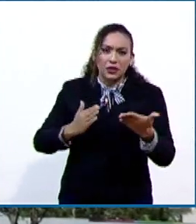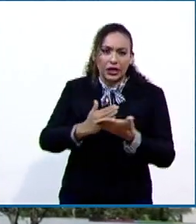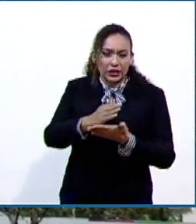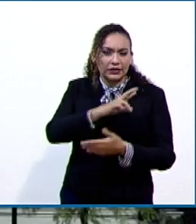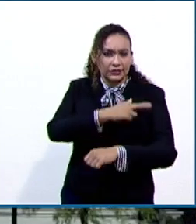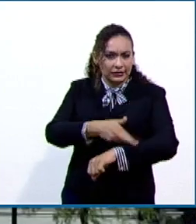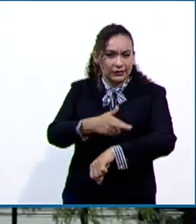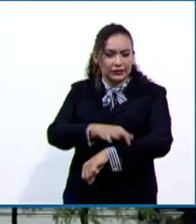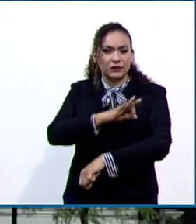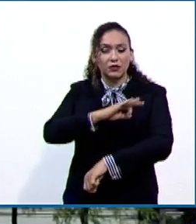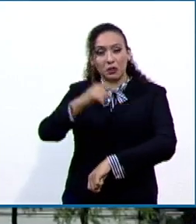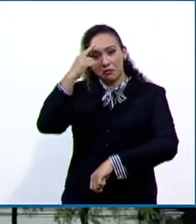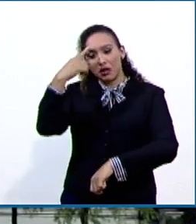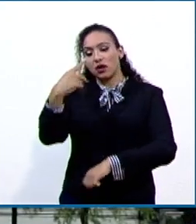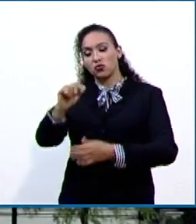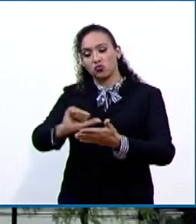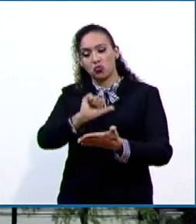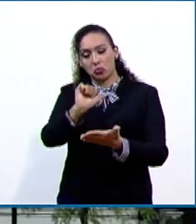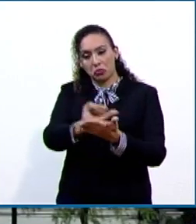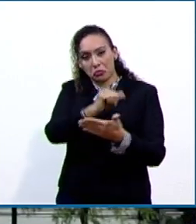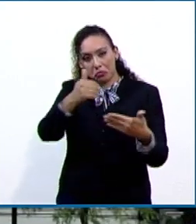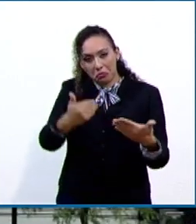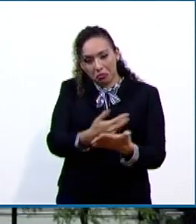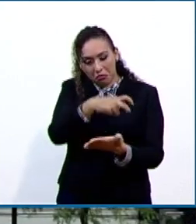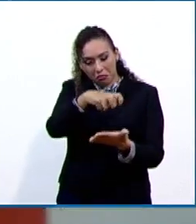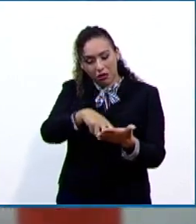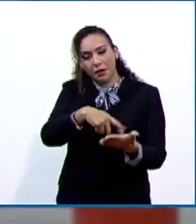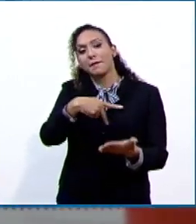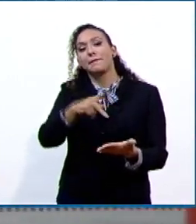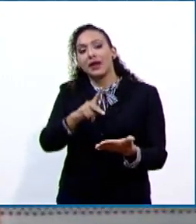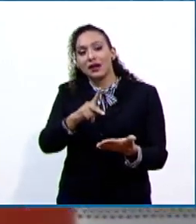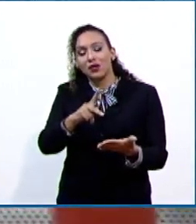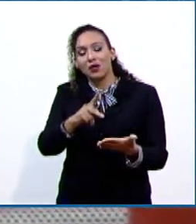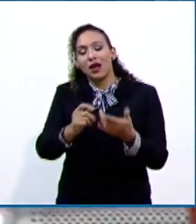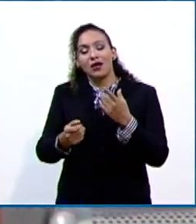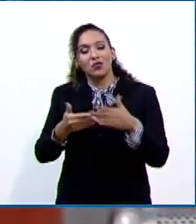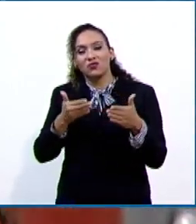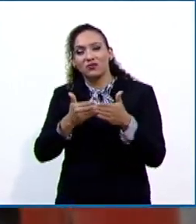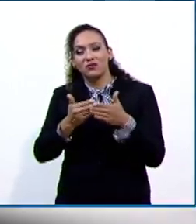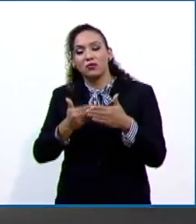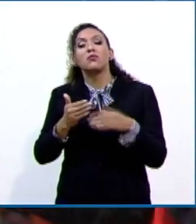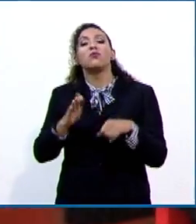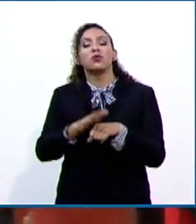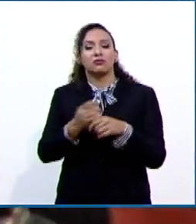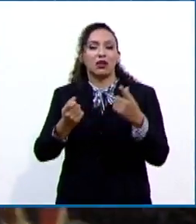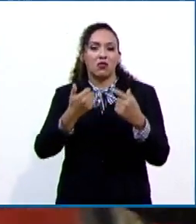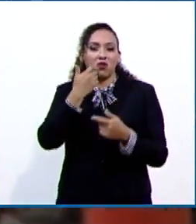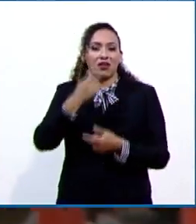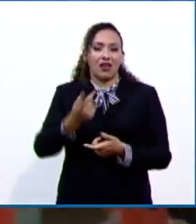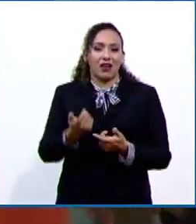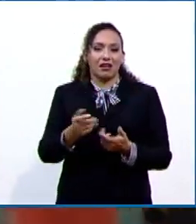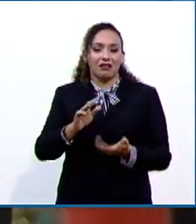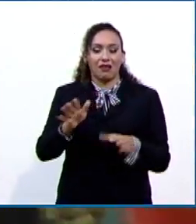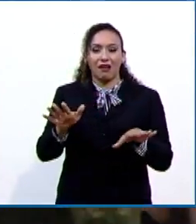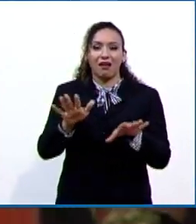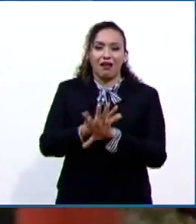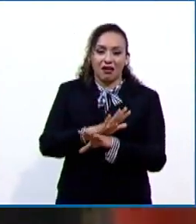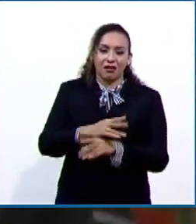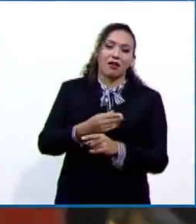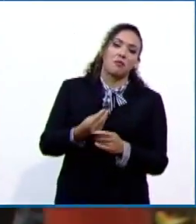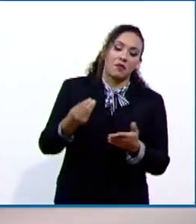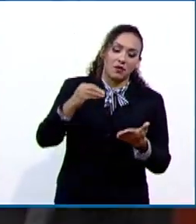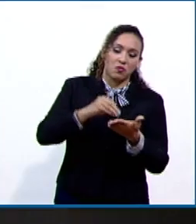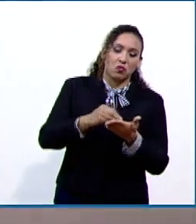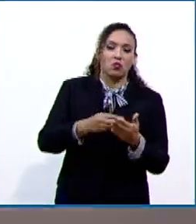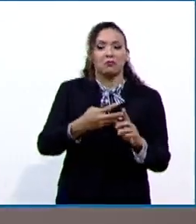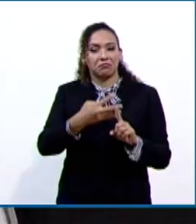procedimiento para modificar su acta de nacimiento, lo que viola su derecho a la identidad de género mediante procedimientos adecuados